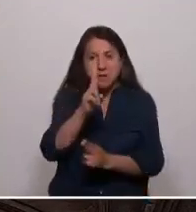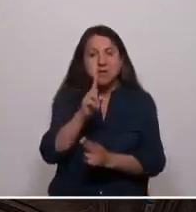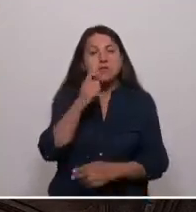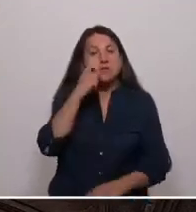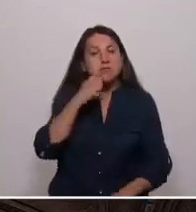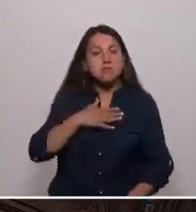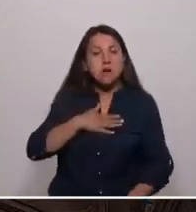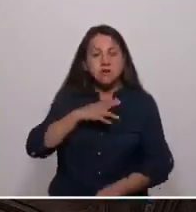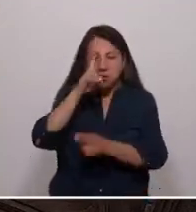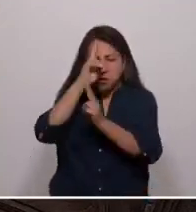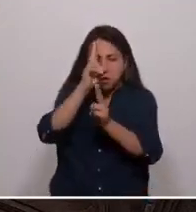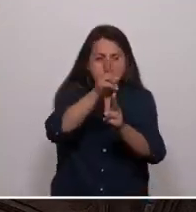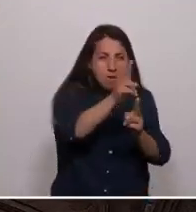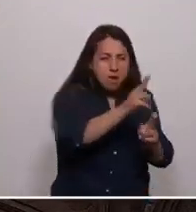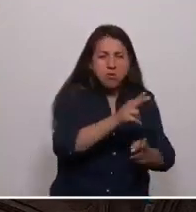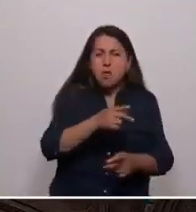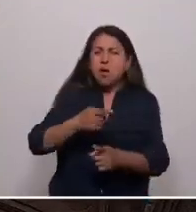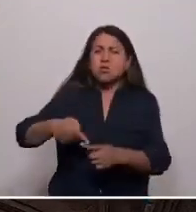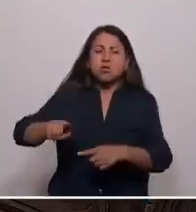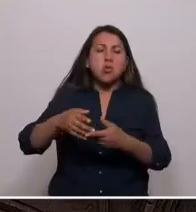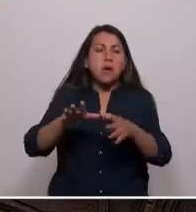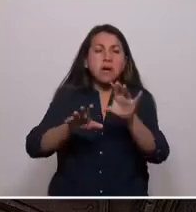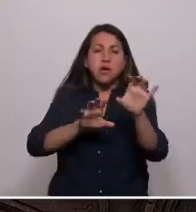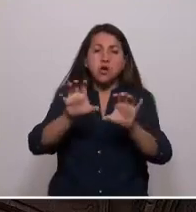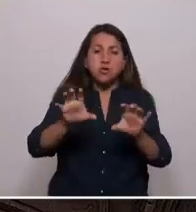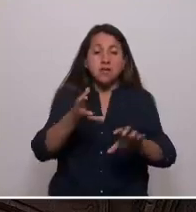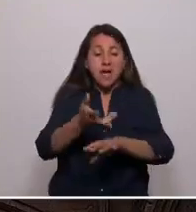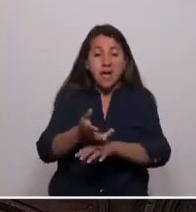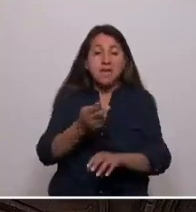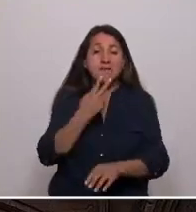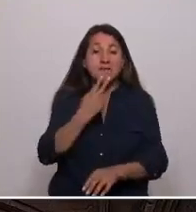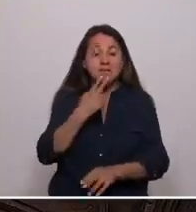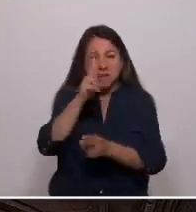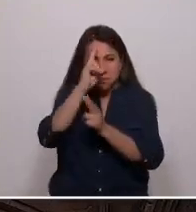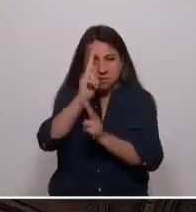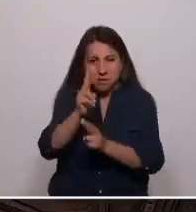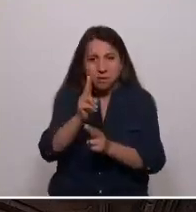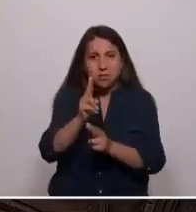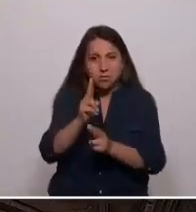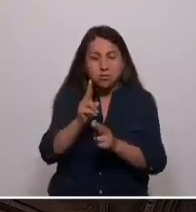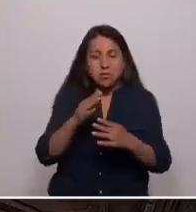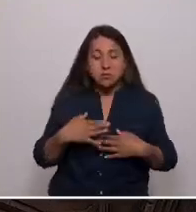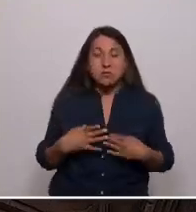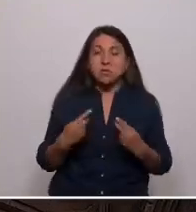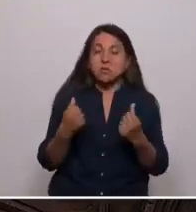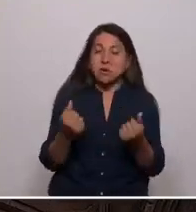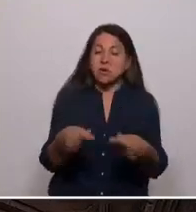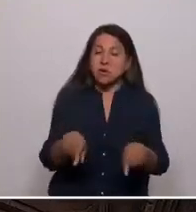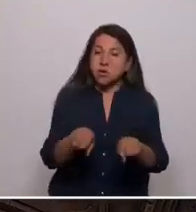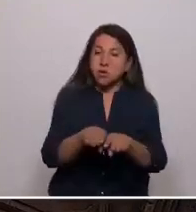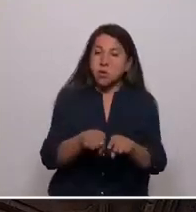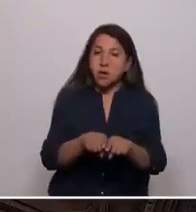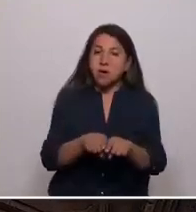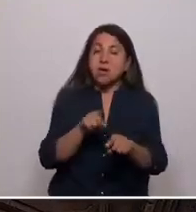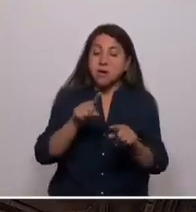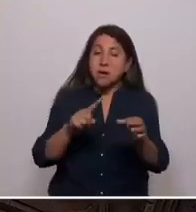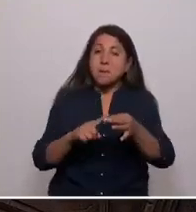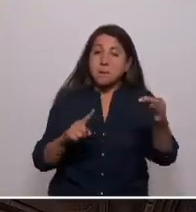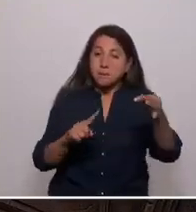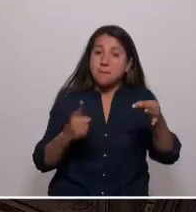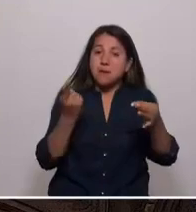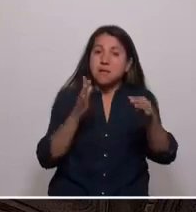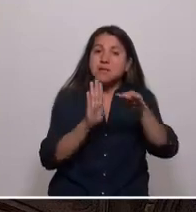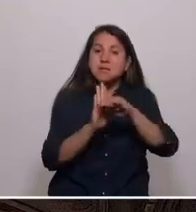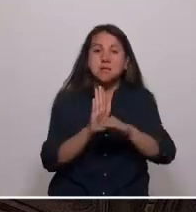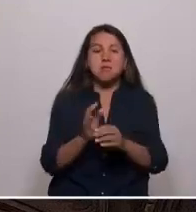debe a toda la diversidad de vida en su dimensión material y espiritual. Sustentado en esos principios, es posible